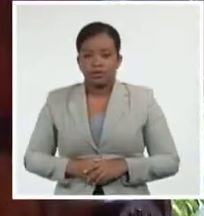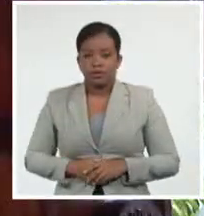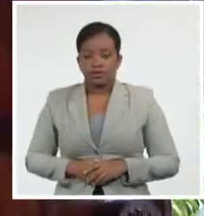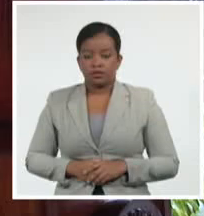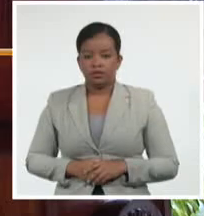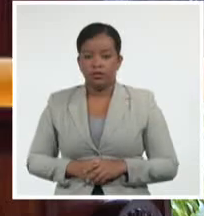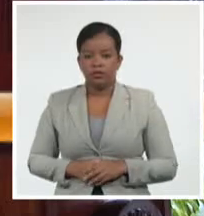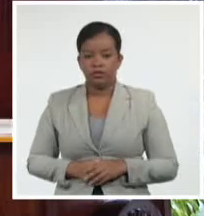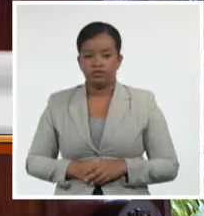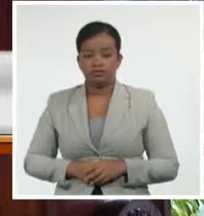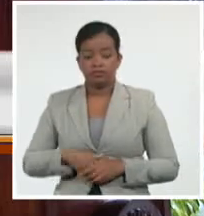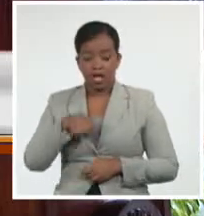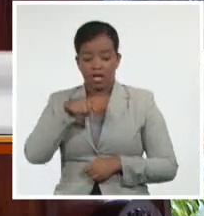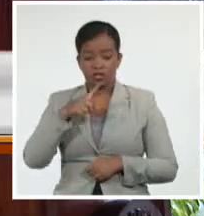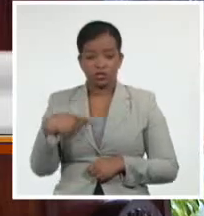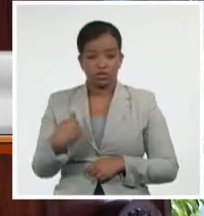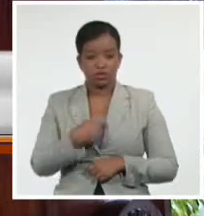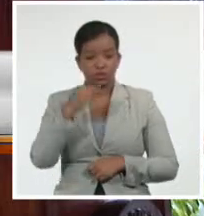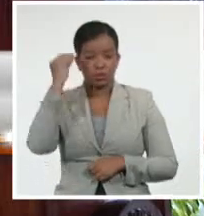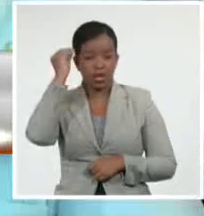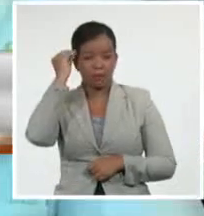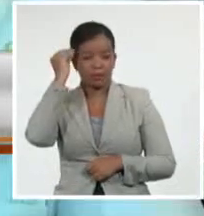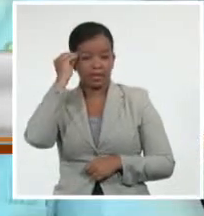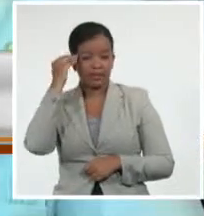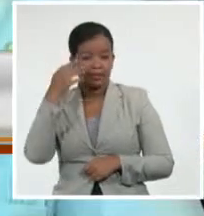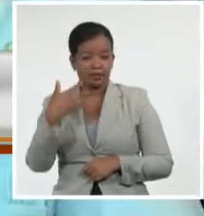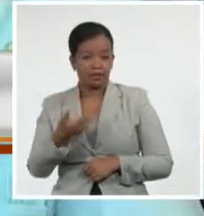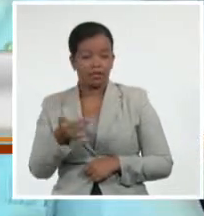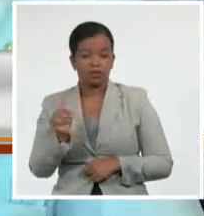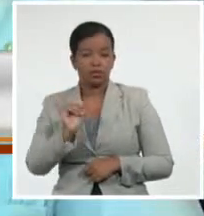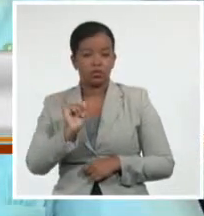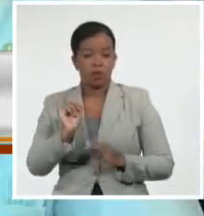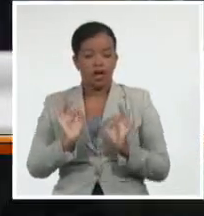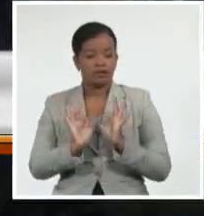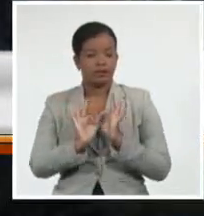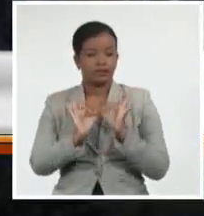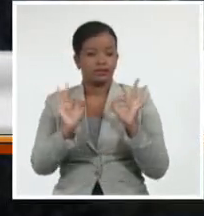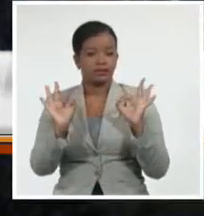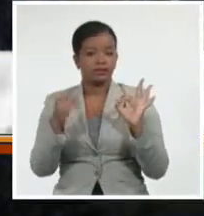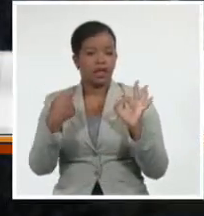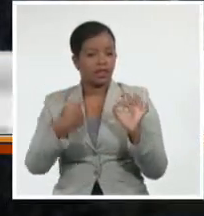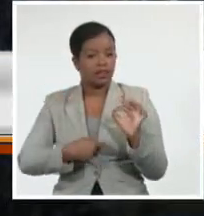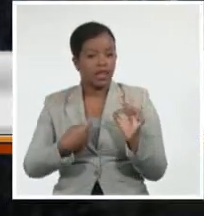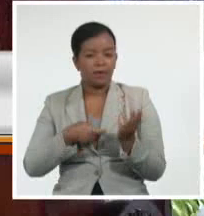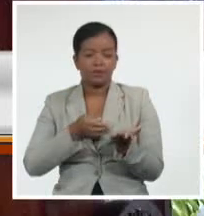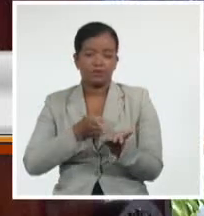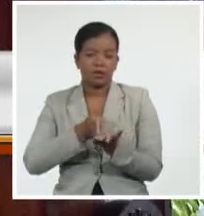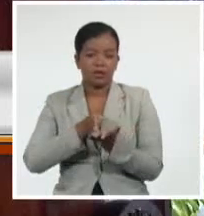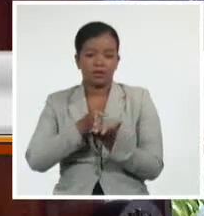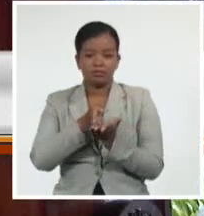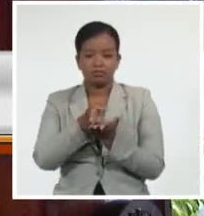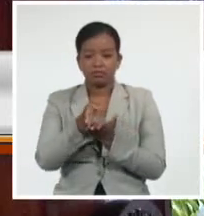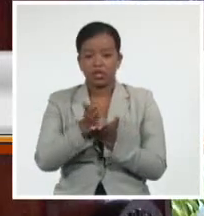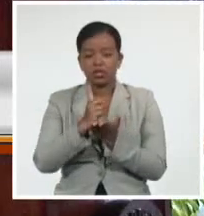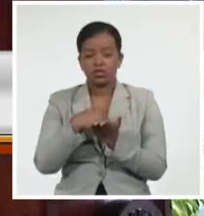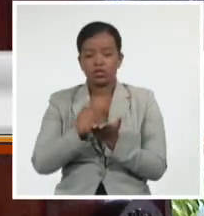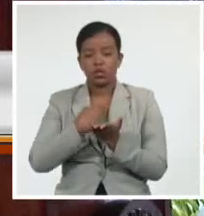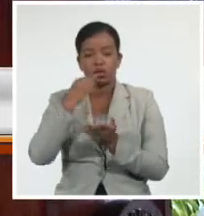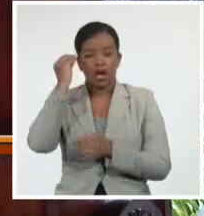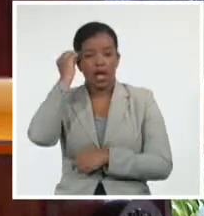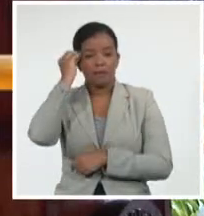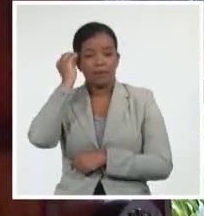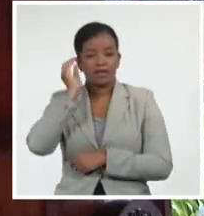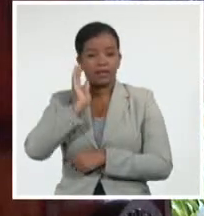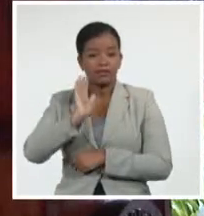reunidos aprendimos que la excelencia no es una habilidad, es una actitud que nunca, como aprendimos del eminente físico